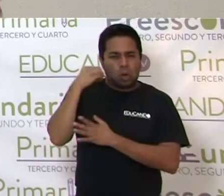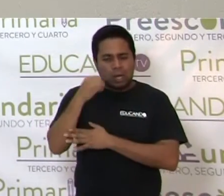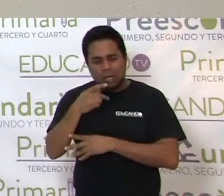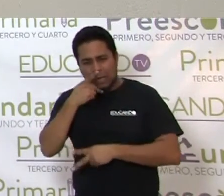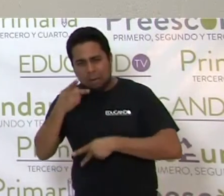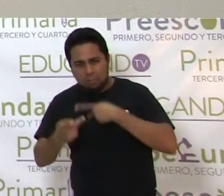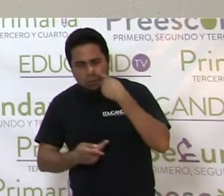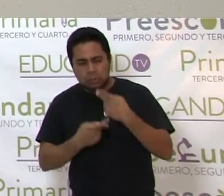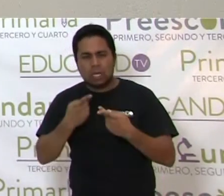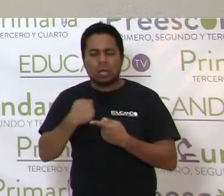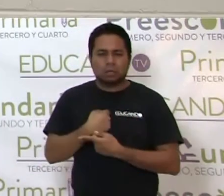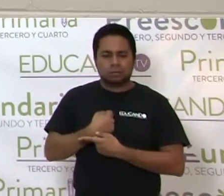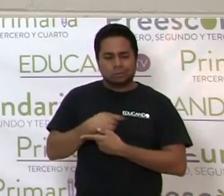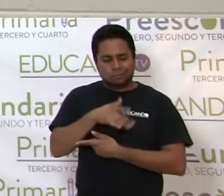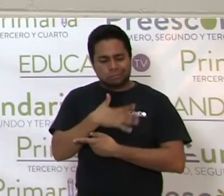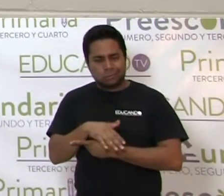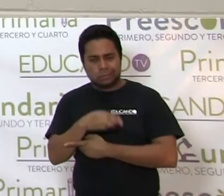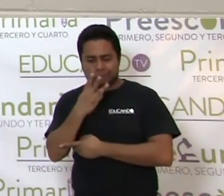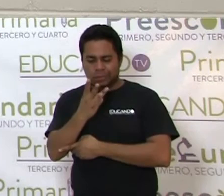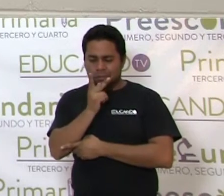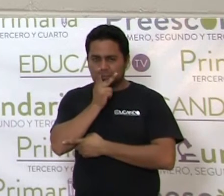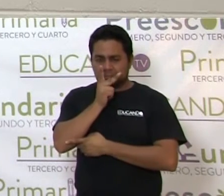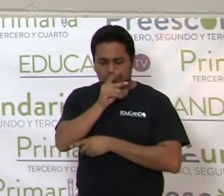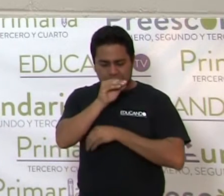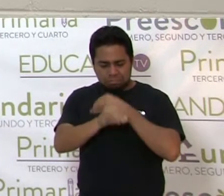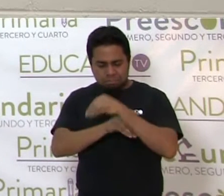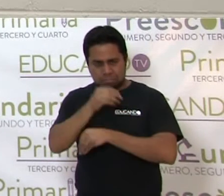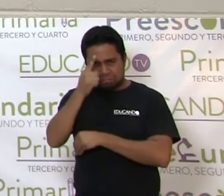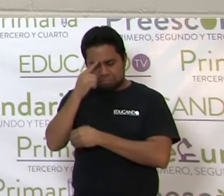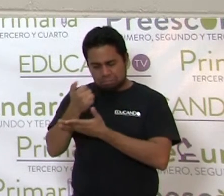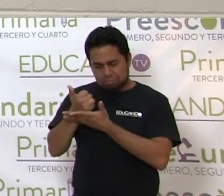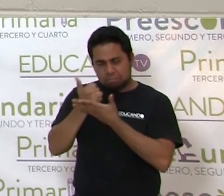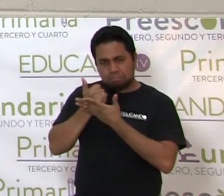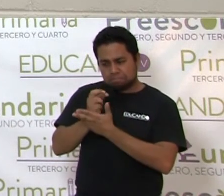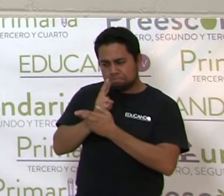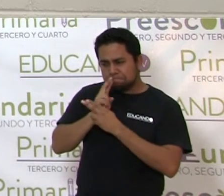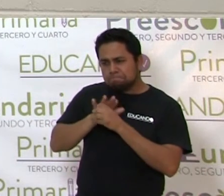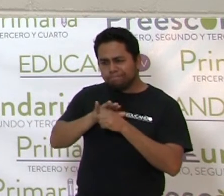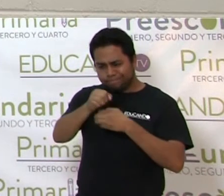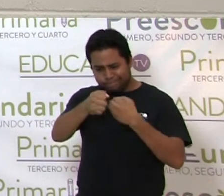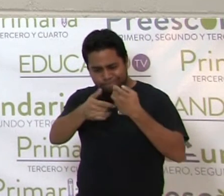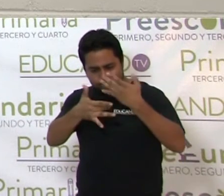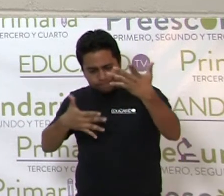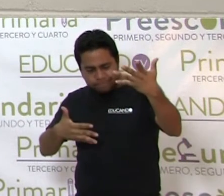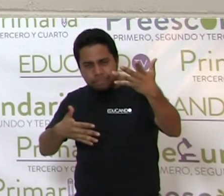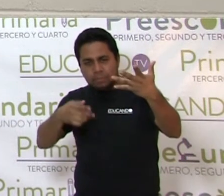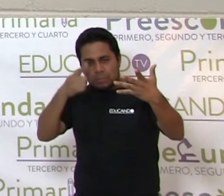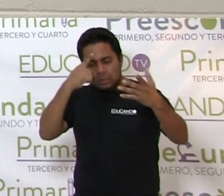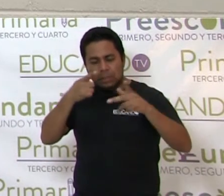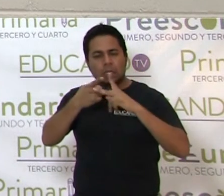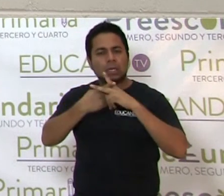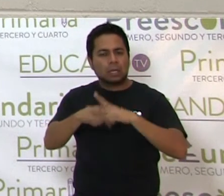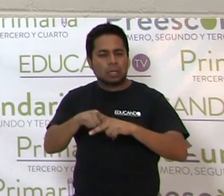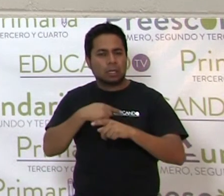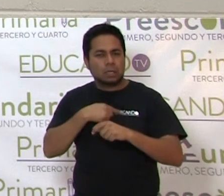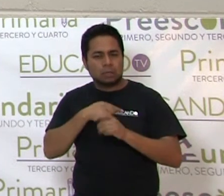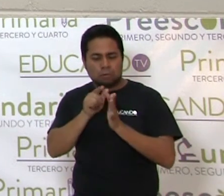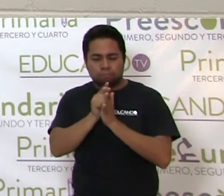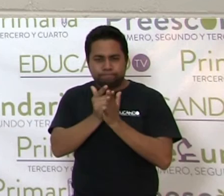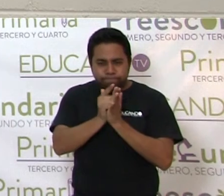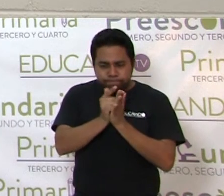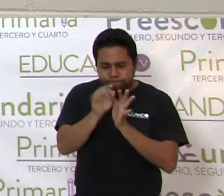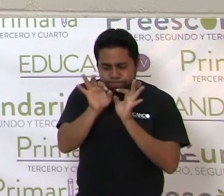fin, tengo que conseguir 3 palabras que me arrojen resultados para poder empezar a hacer una